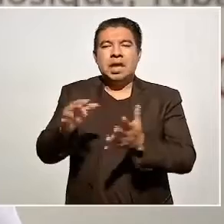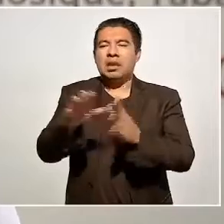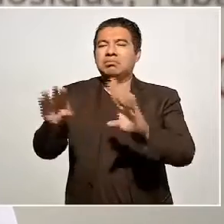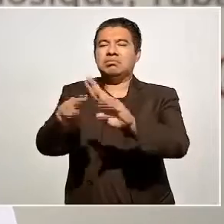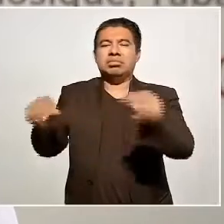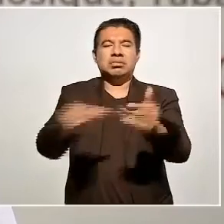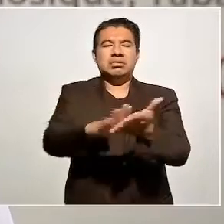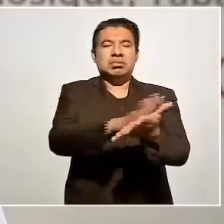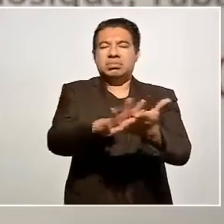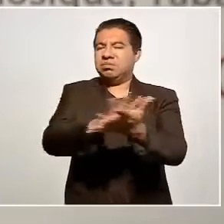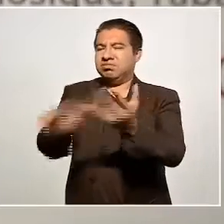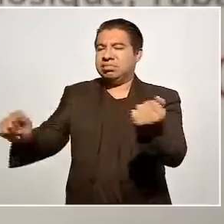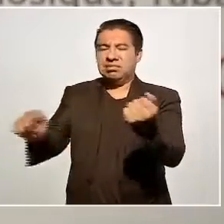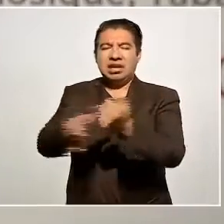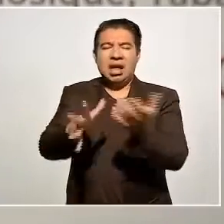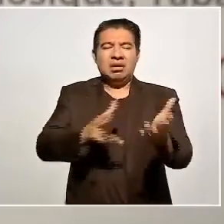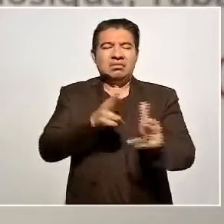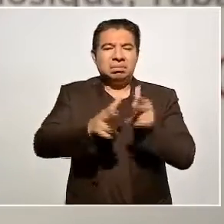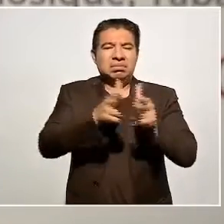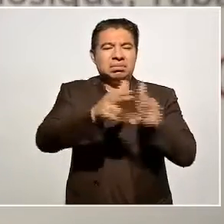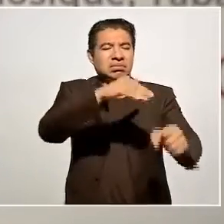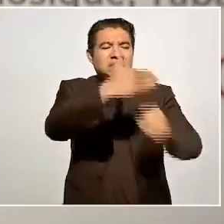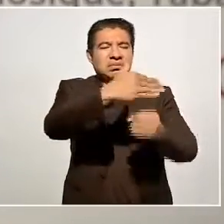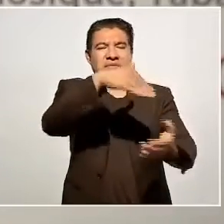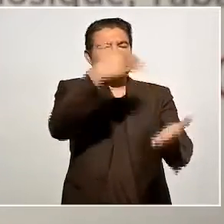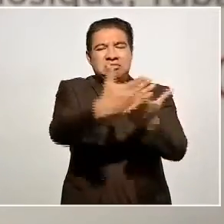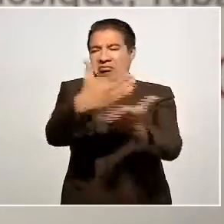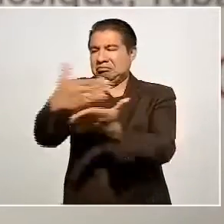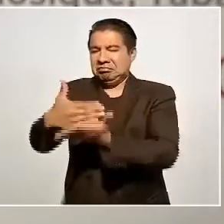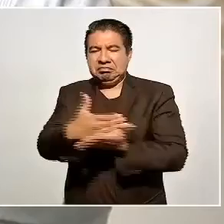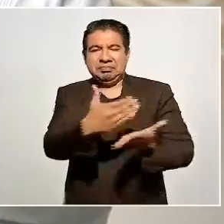acabar con los ferrocarriles de México.